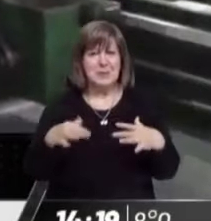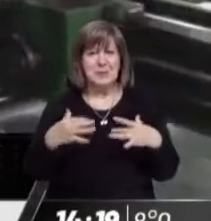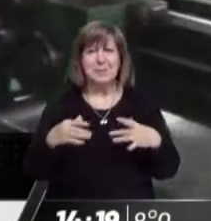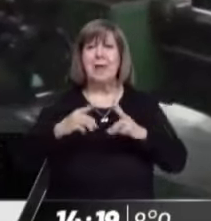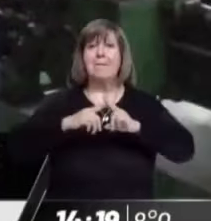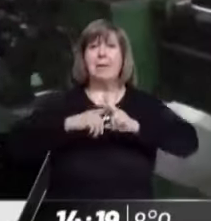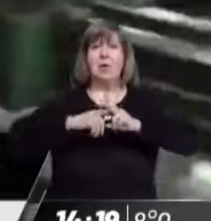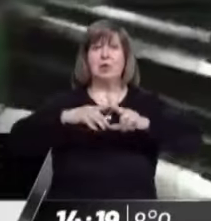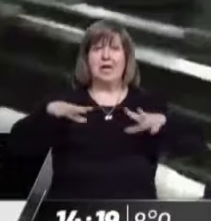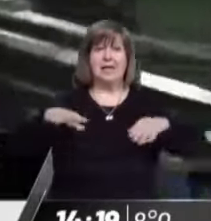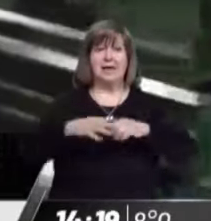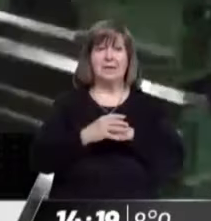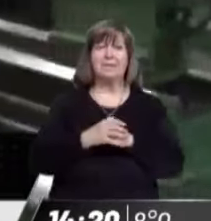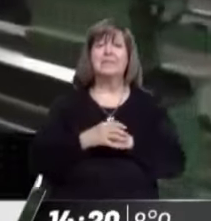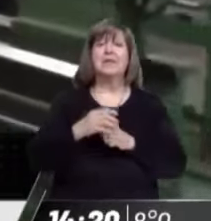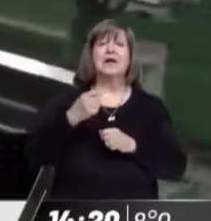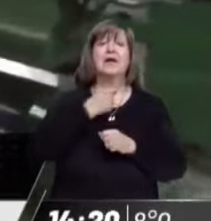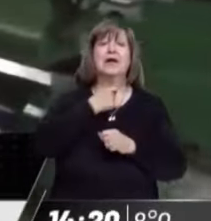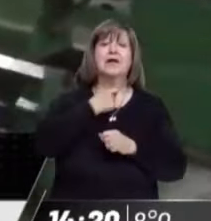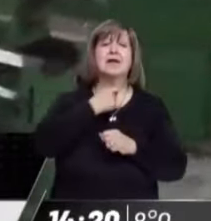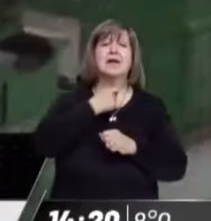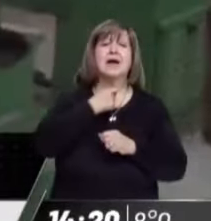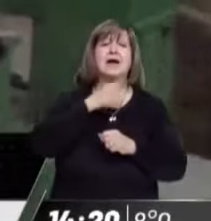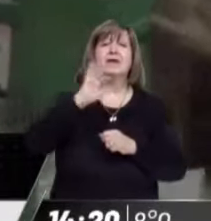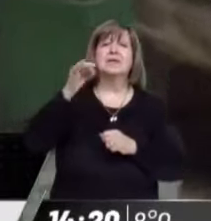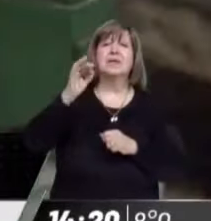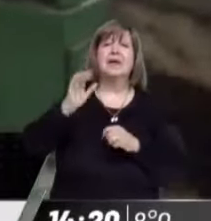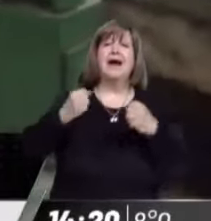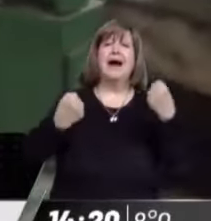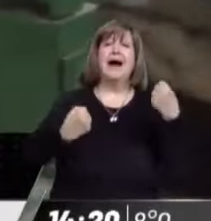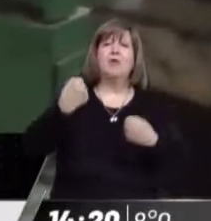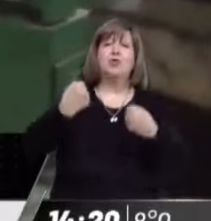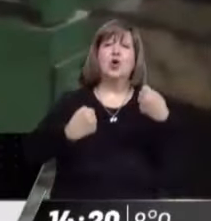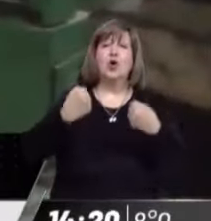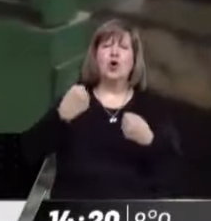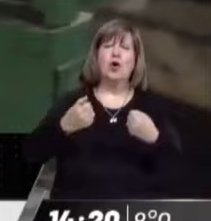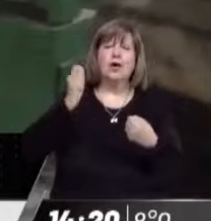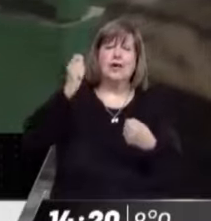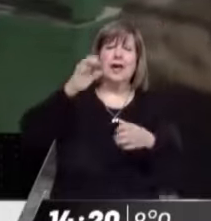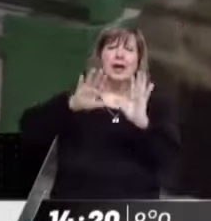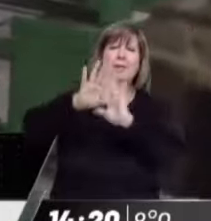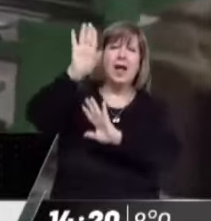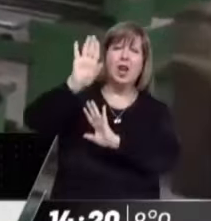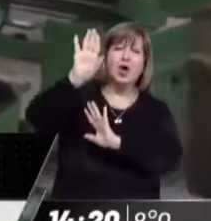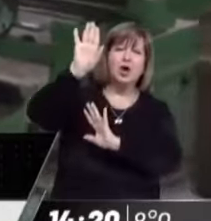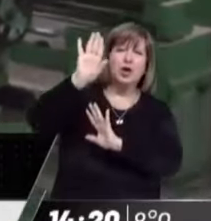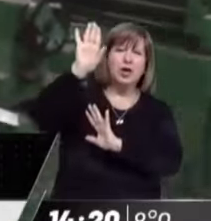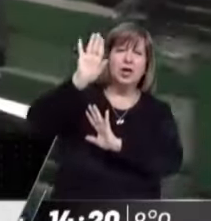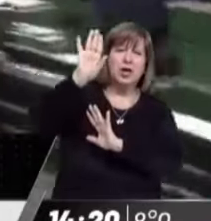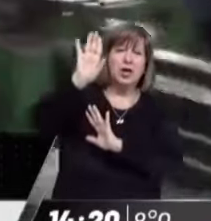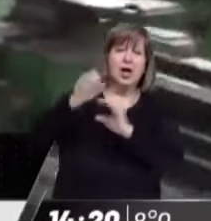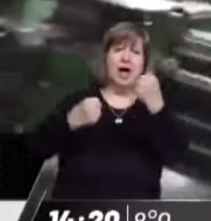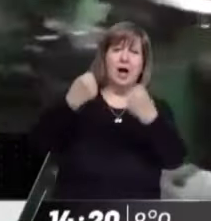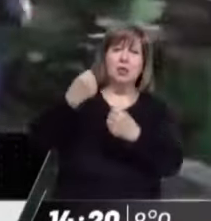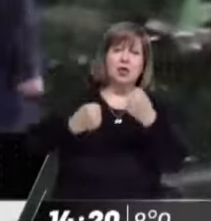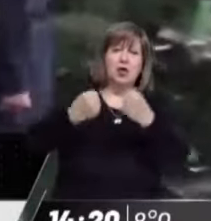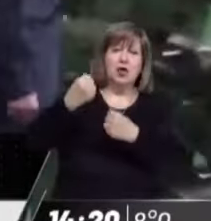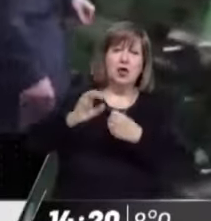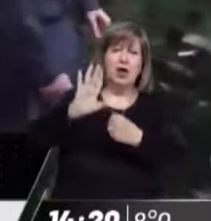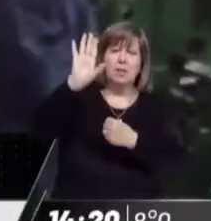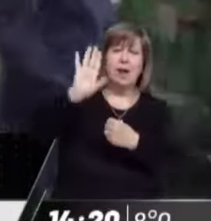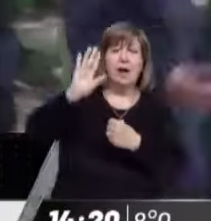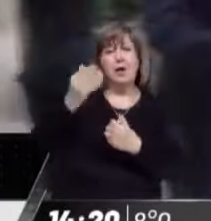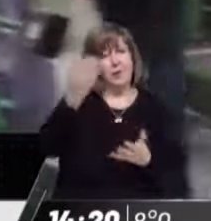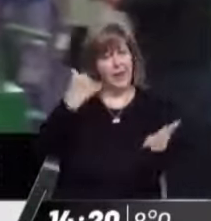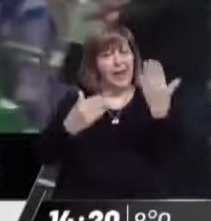talleres? ¿Quién estuvo armando el auto? ¡Levante la mano! ¡Levante la mano! ¿Quién participó en el auto? ¡Vamos para